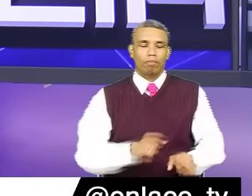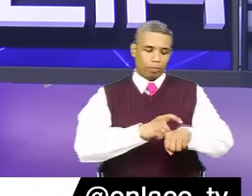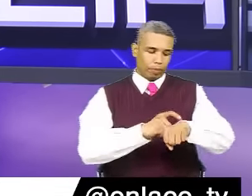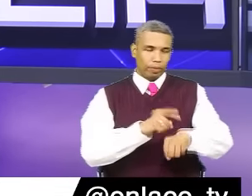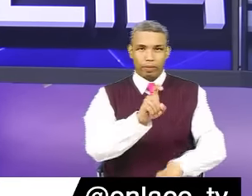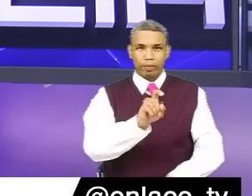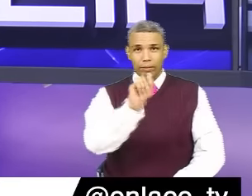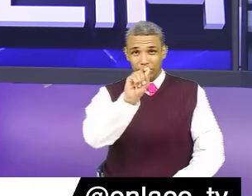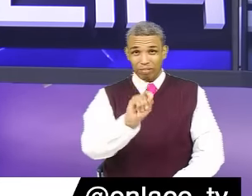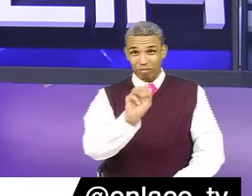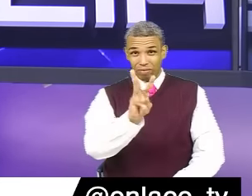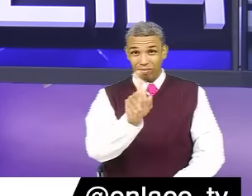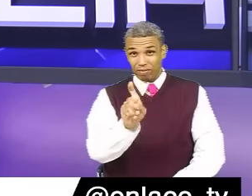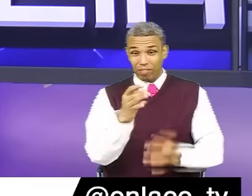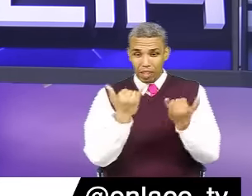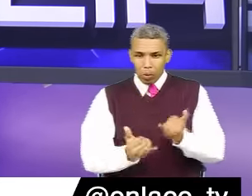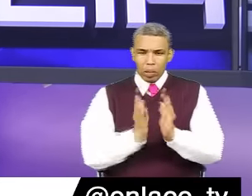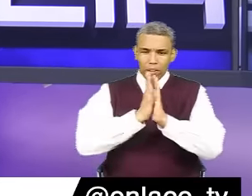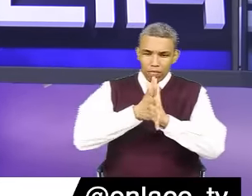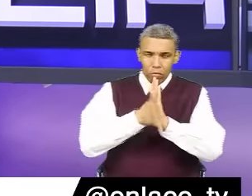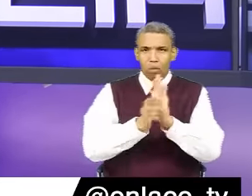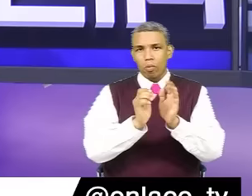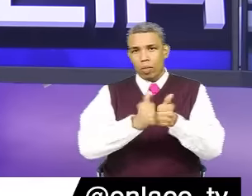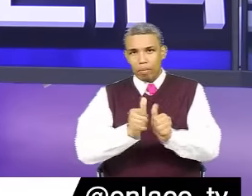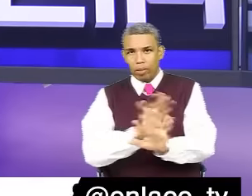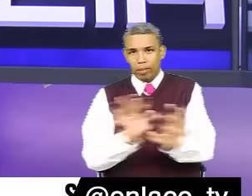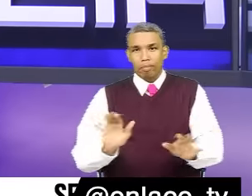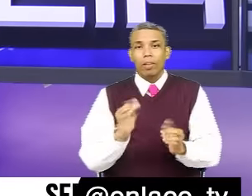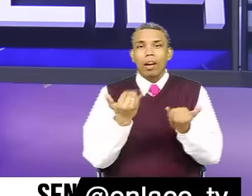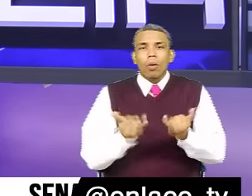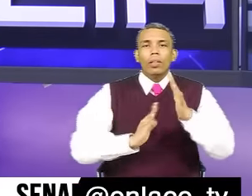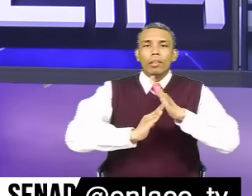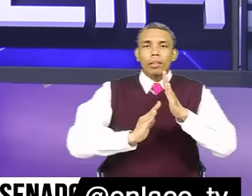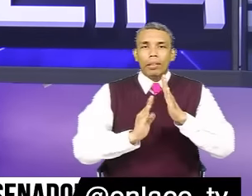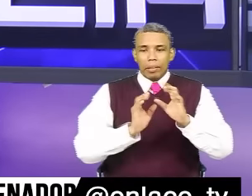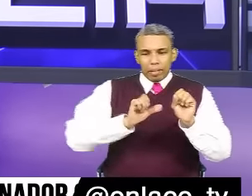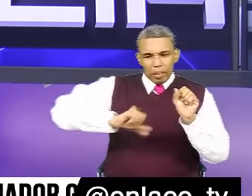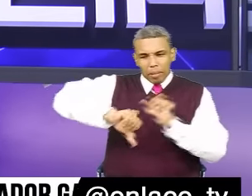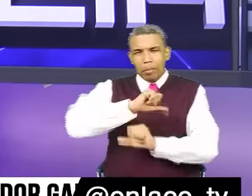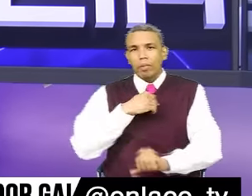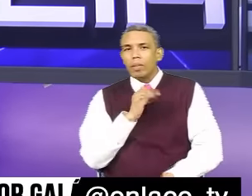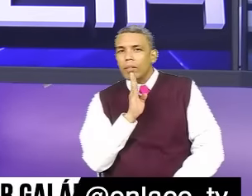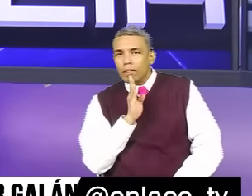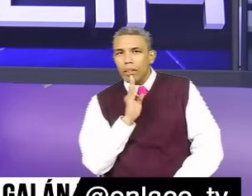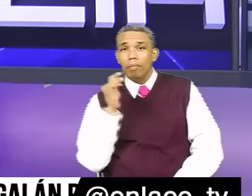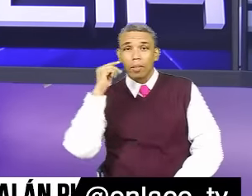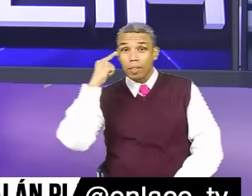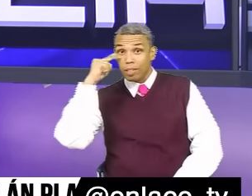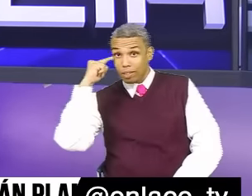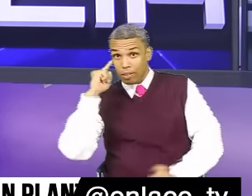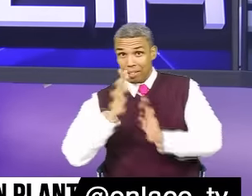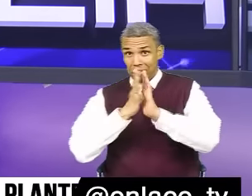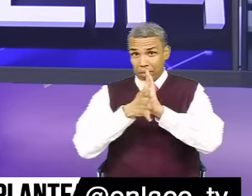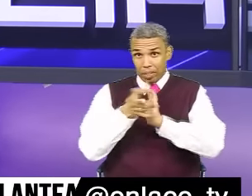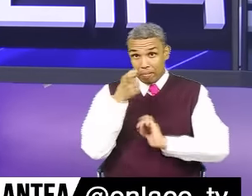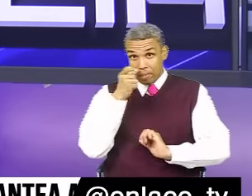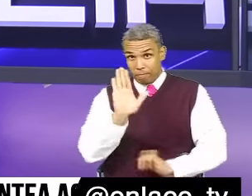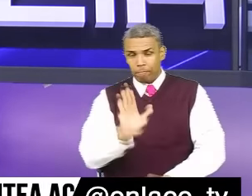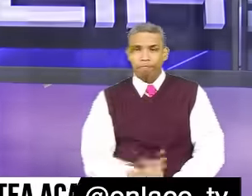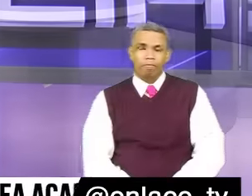6:36, es por el momento todo en deportes. Hacemos una pausa. Al regresar estará Sara Narváez, quien nos traerá lo mejor de En la Mira. Los